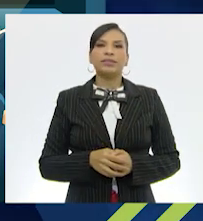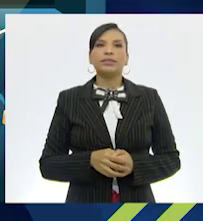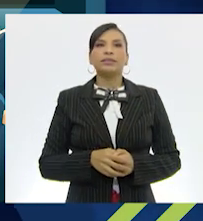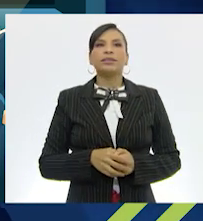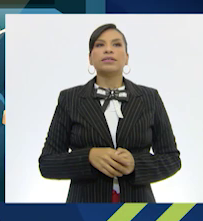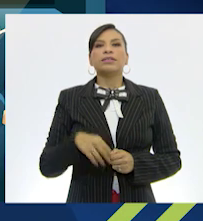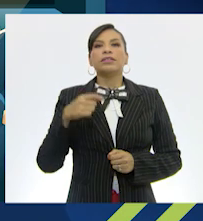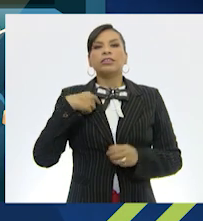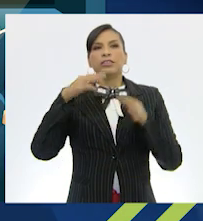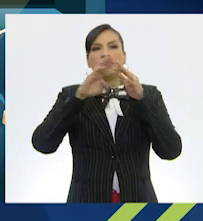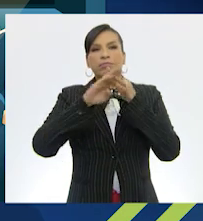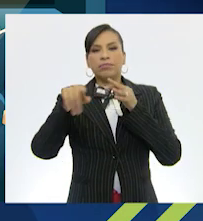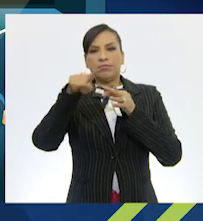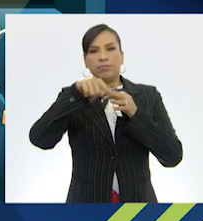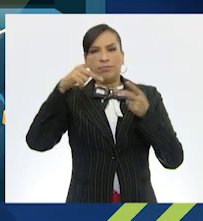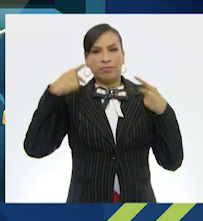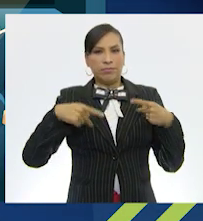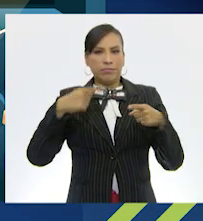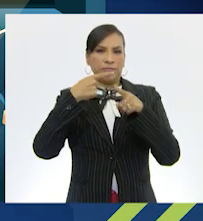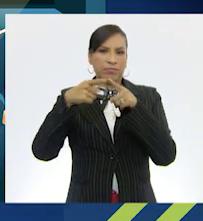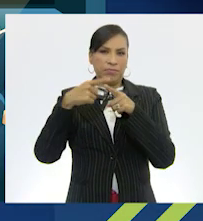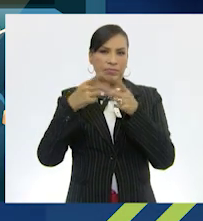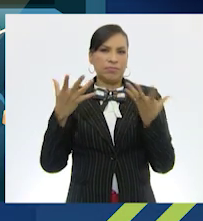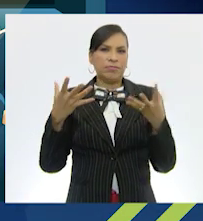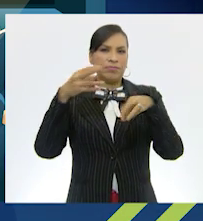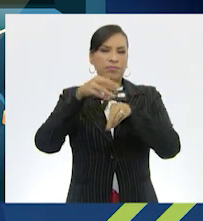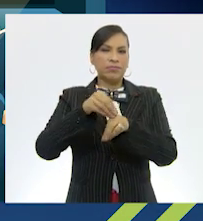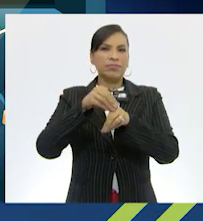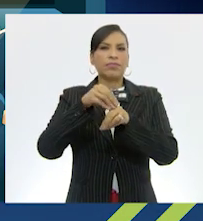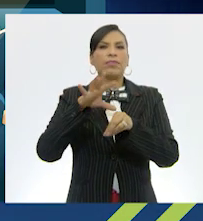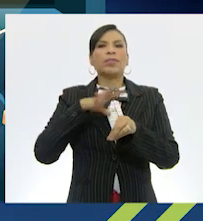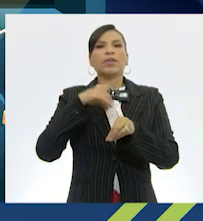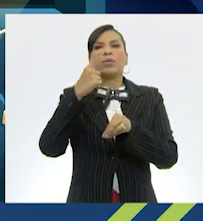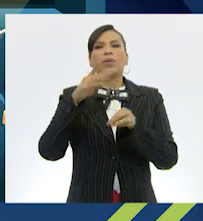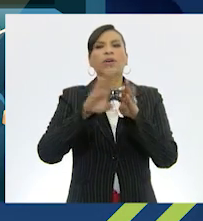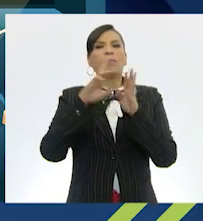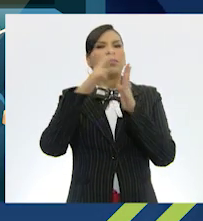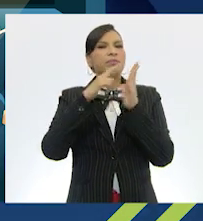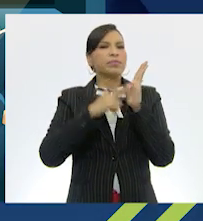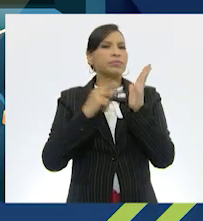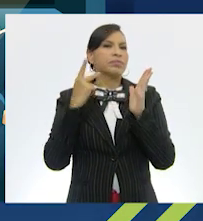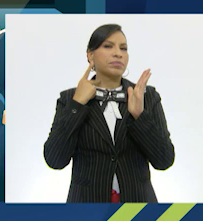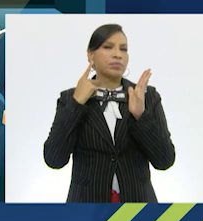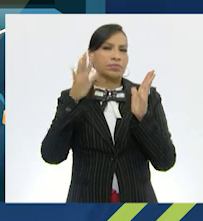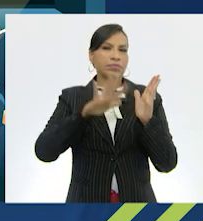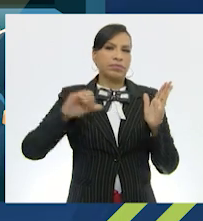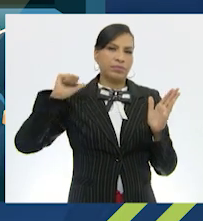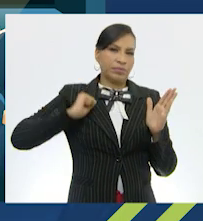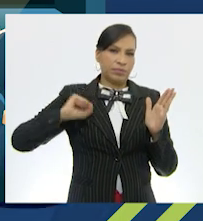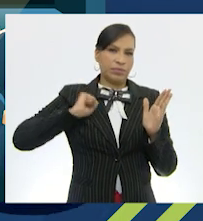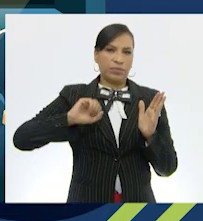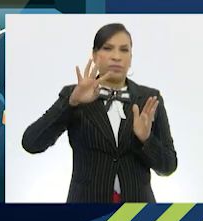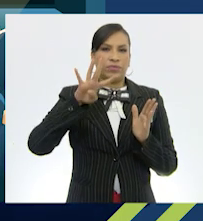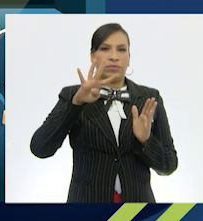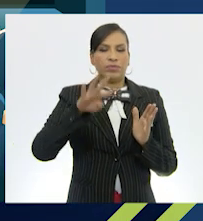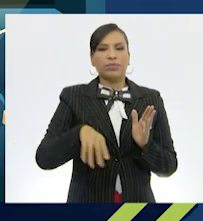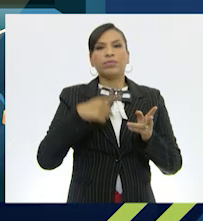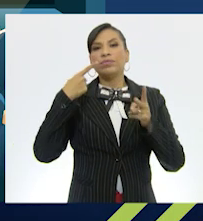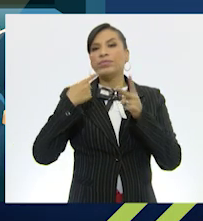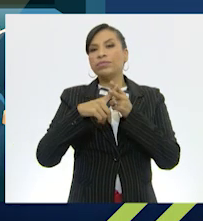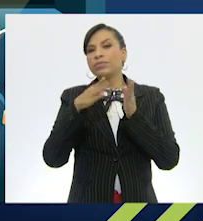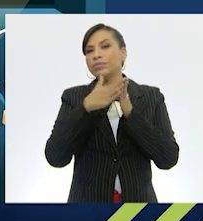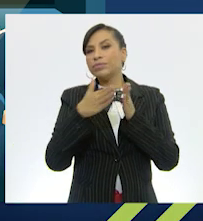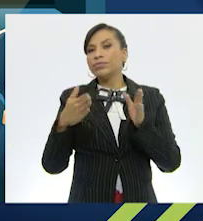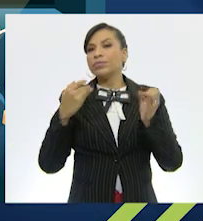La migración alemana en buena manera se inserta en una política que desde el siglo XIX, prácticamente desde el inicio